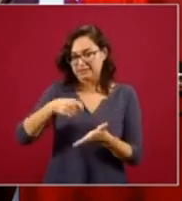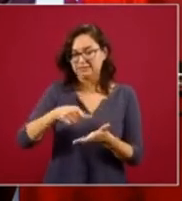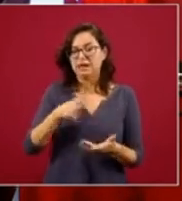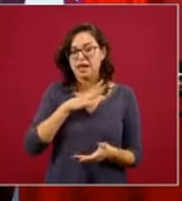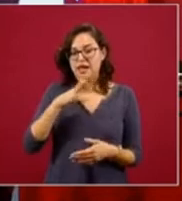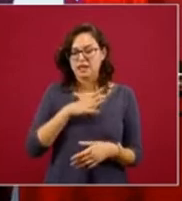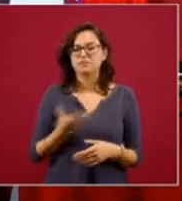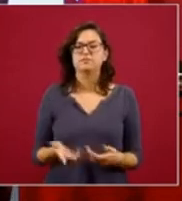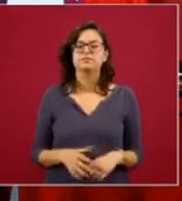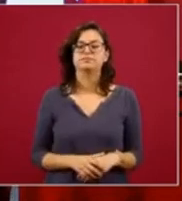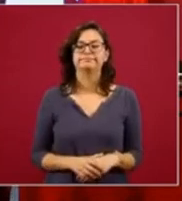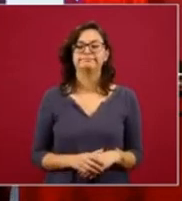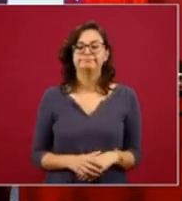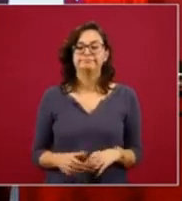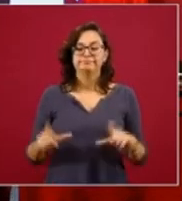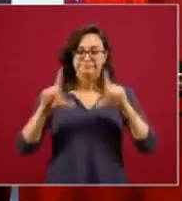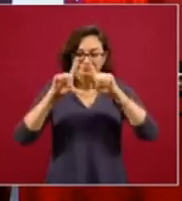características de la estampilla.